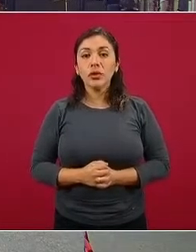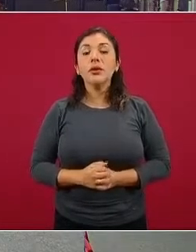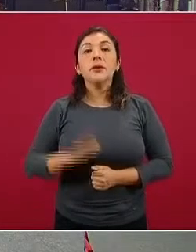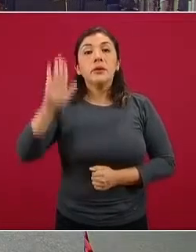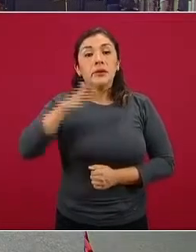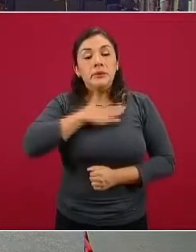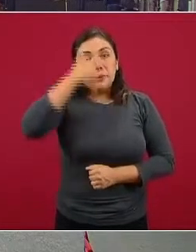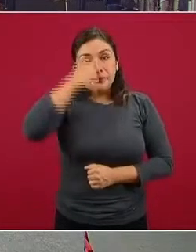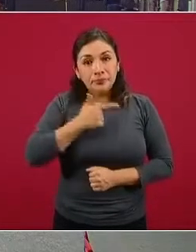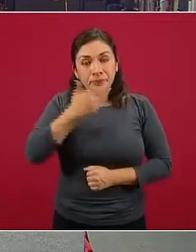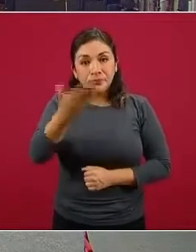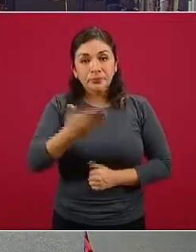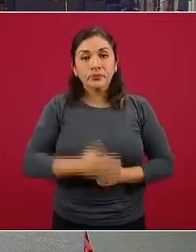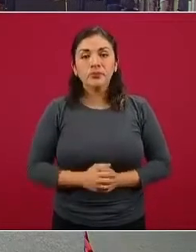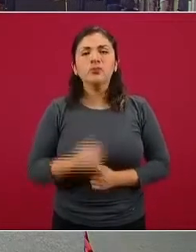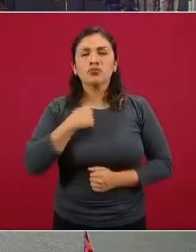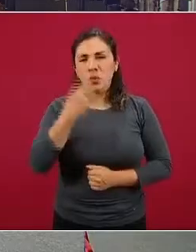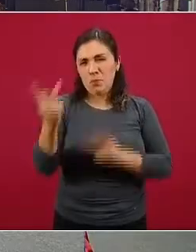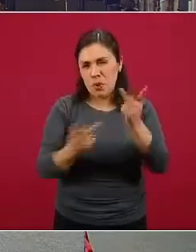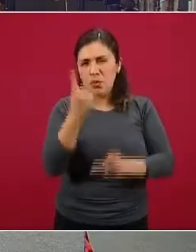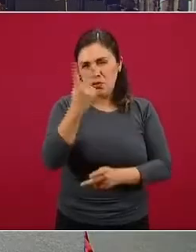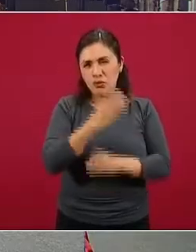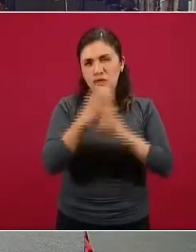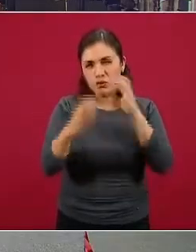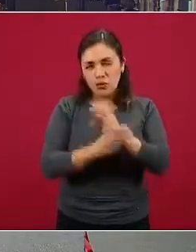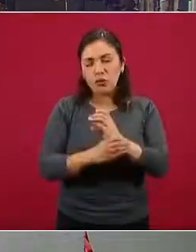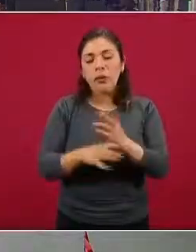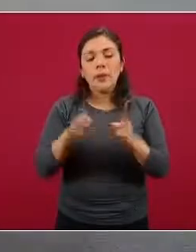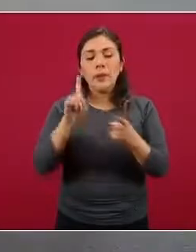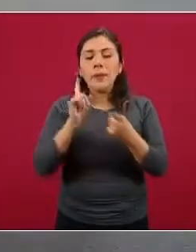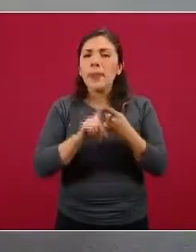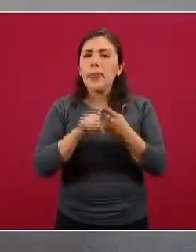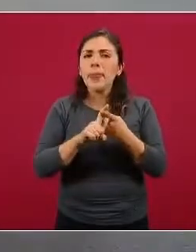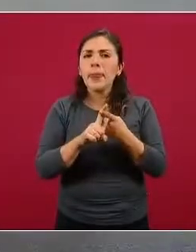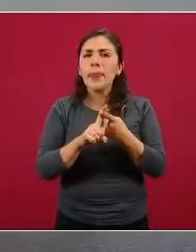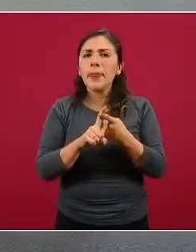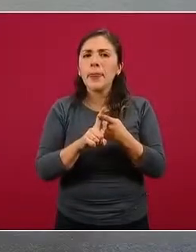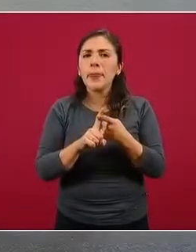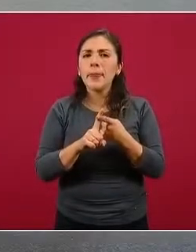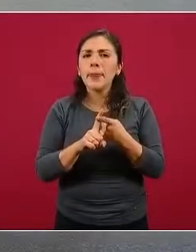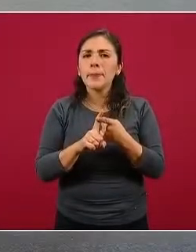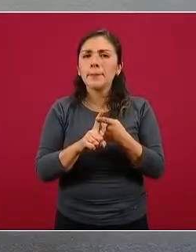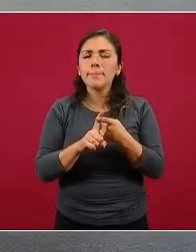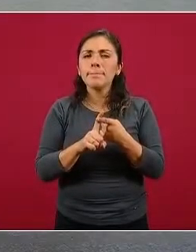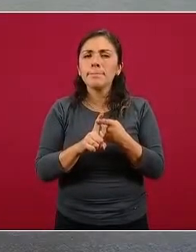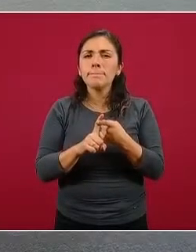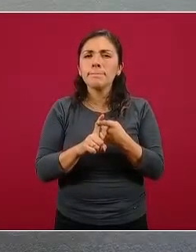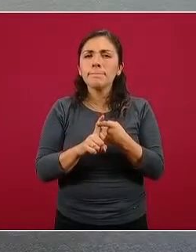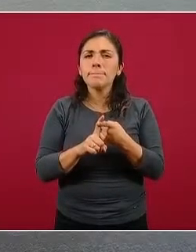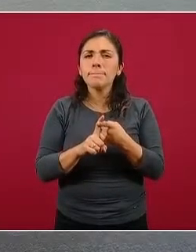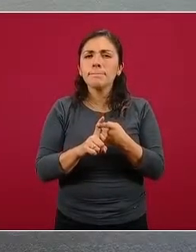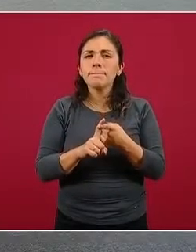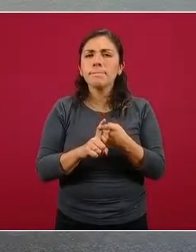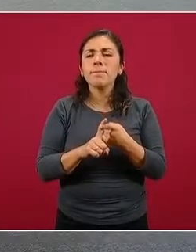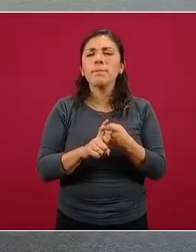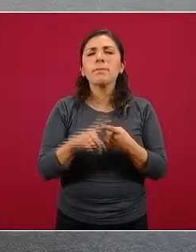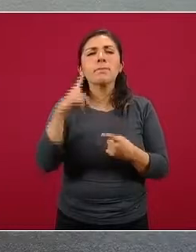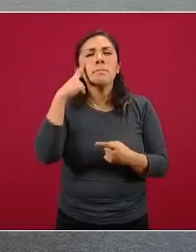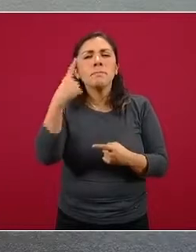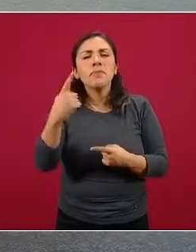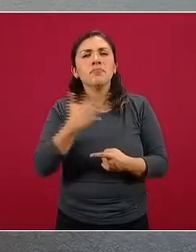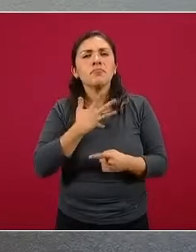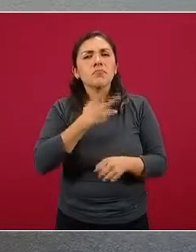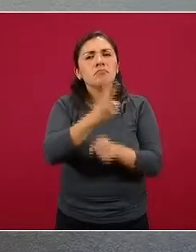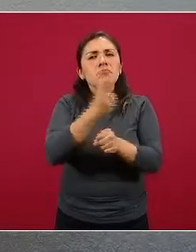Sí, buenas noches, doctor. Dos preguntas rapidísimo. Con la cuestión de la constancia de estar invitando a que